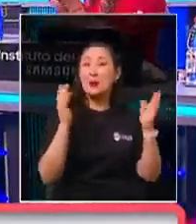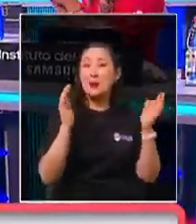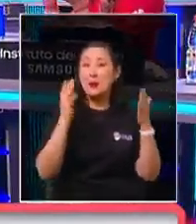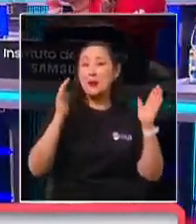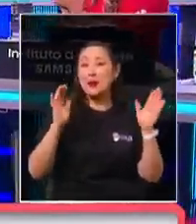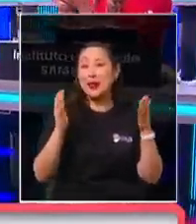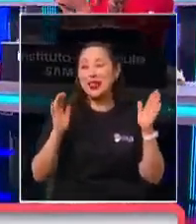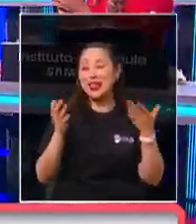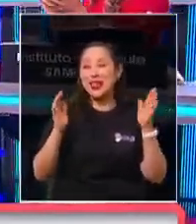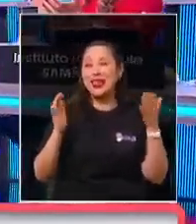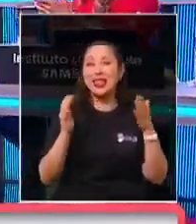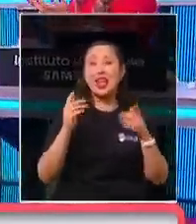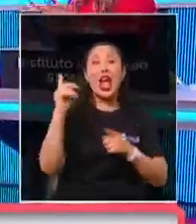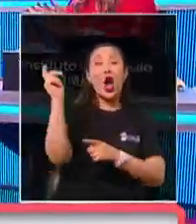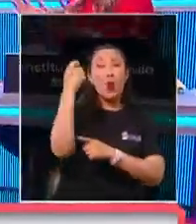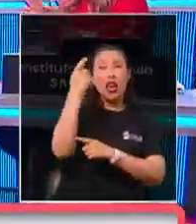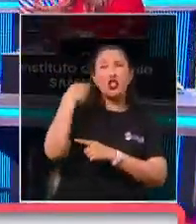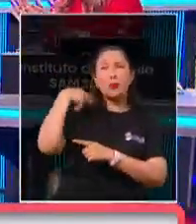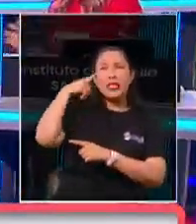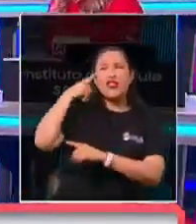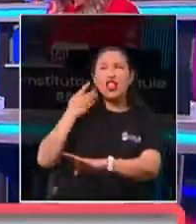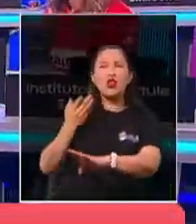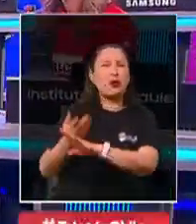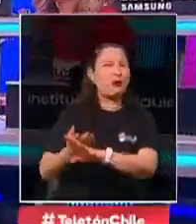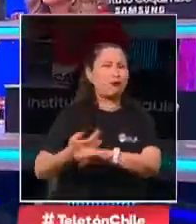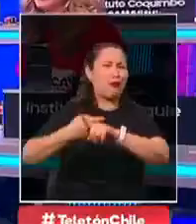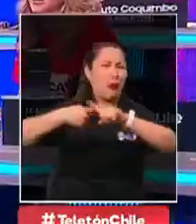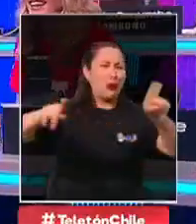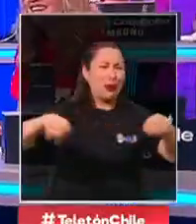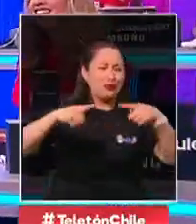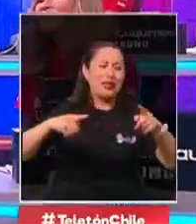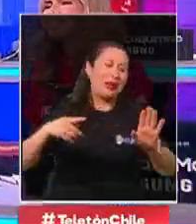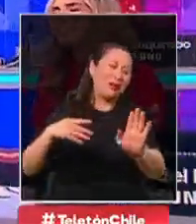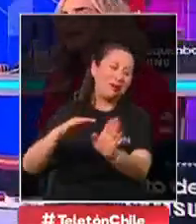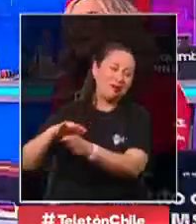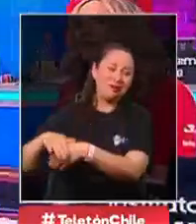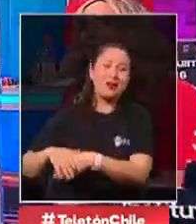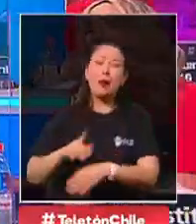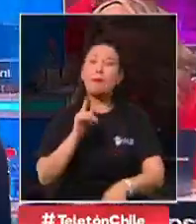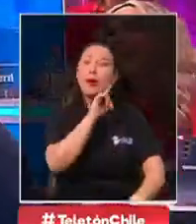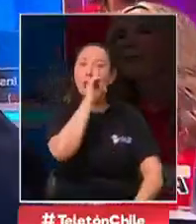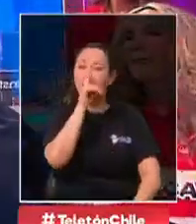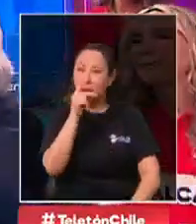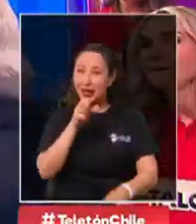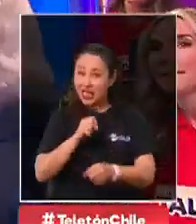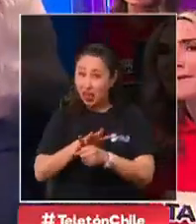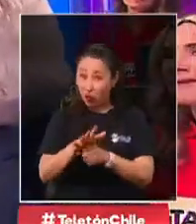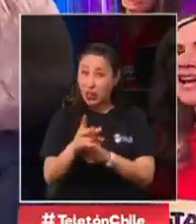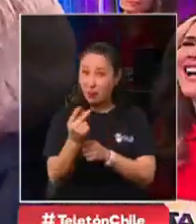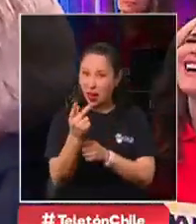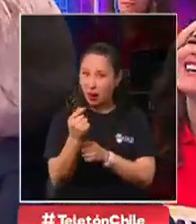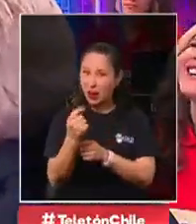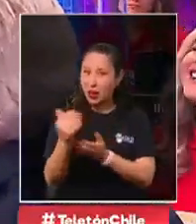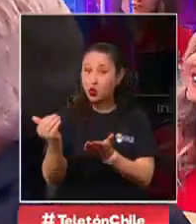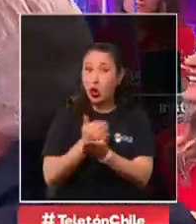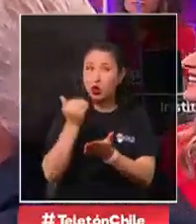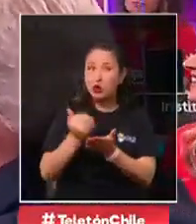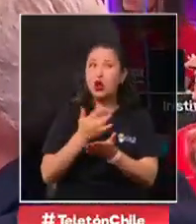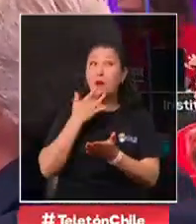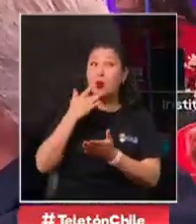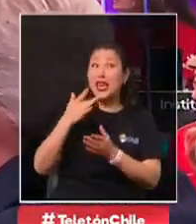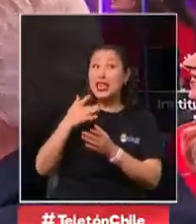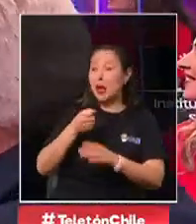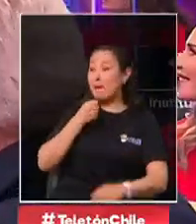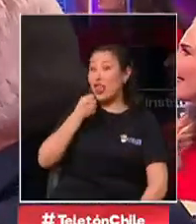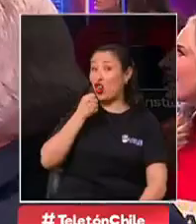Bueno, no es la cueca que yo quería. Quería preguntarte una cosa. Los influencers parece que ganan mucho billete porque ese micrófono tan sexy